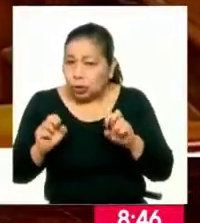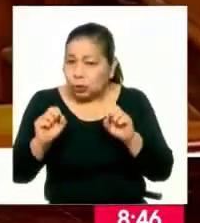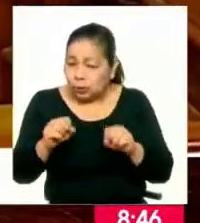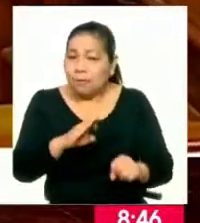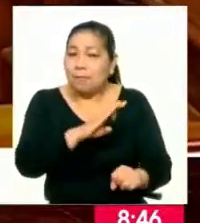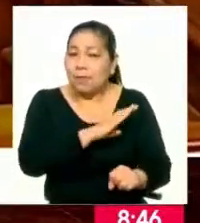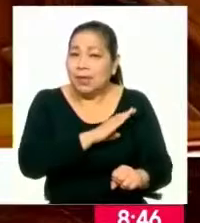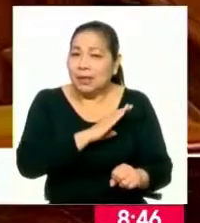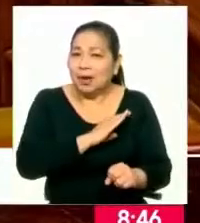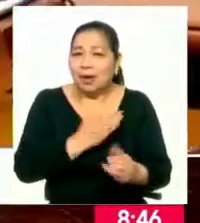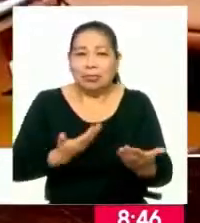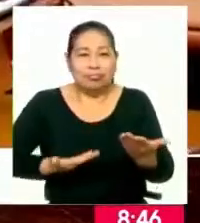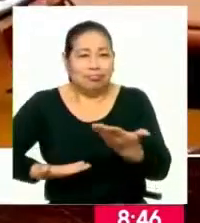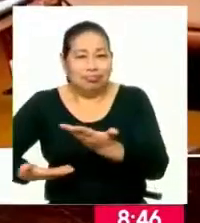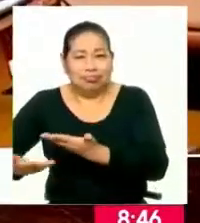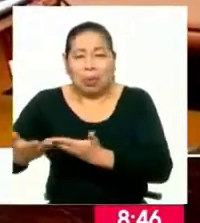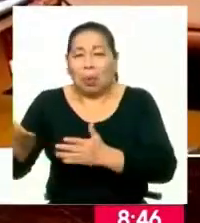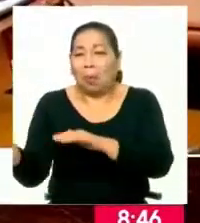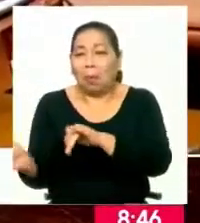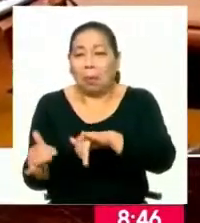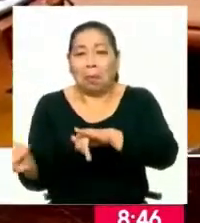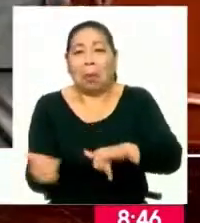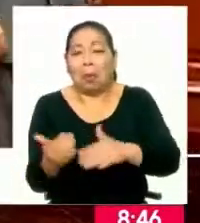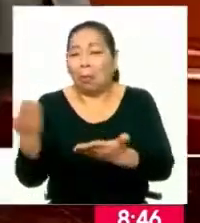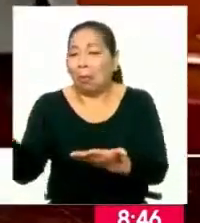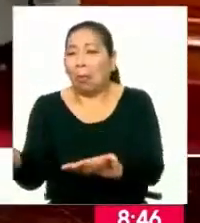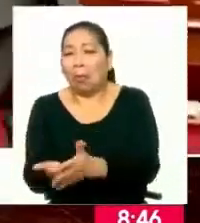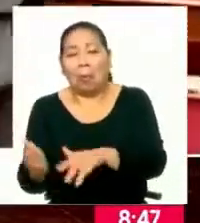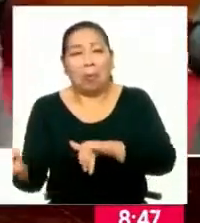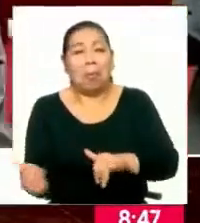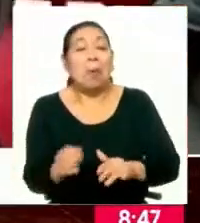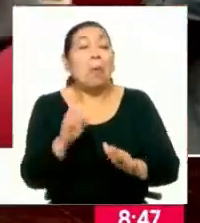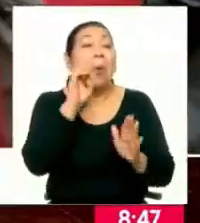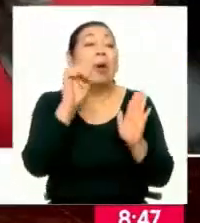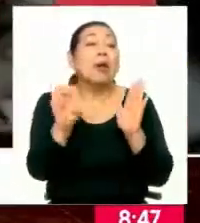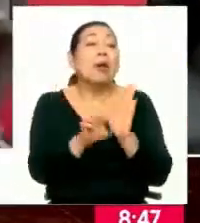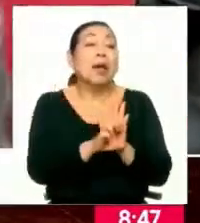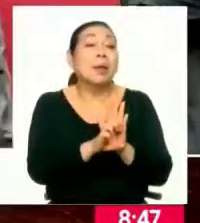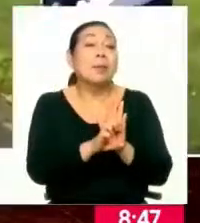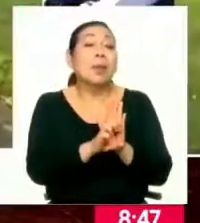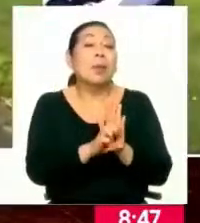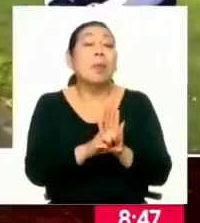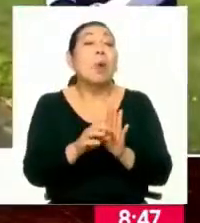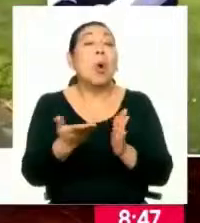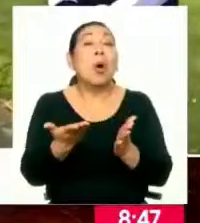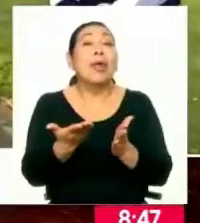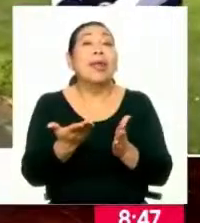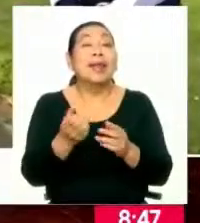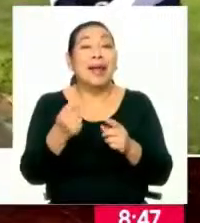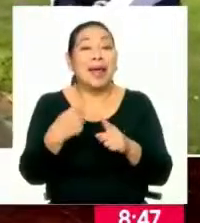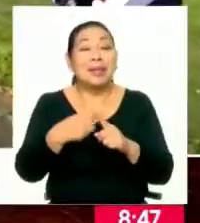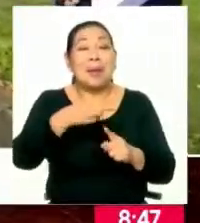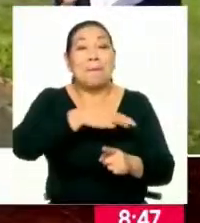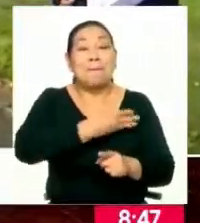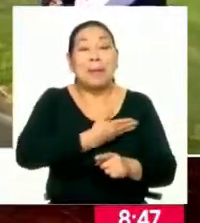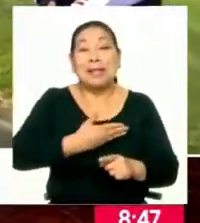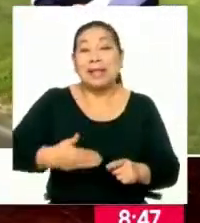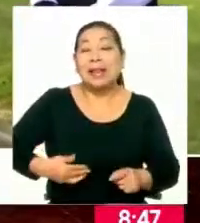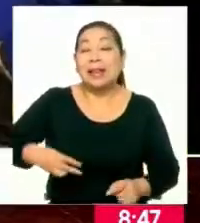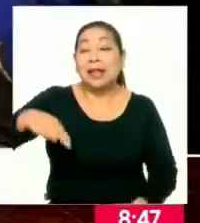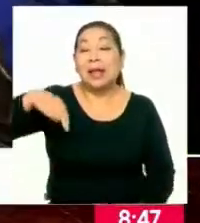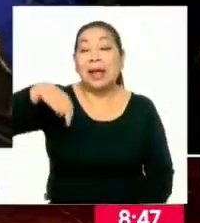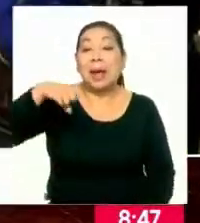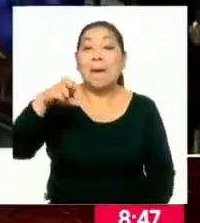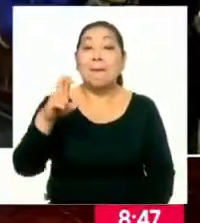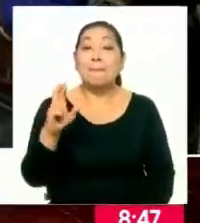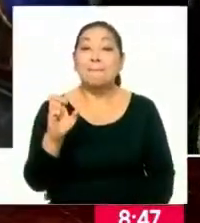la Fiscalía y que están terminando archivados. El caso del señor Merino, por ejemplo. Entre otros, que